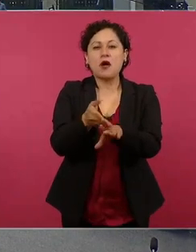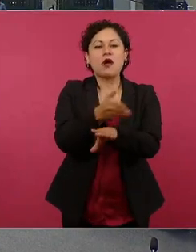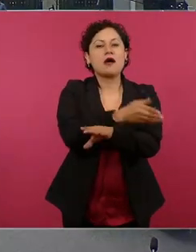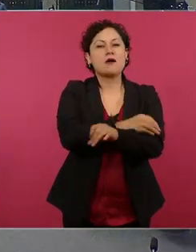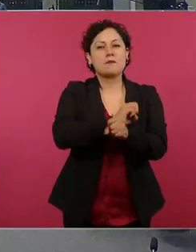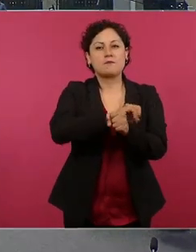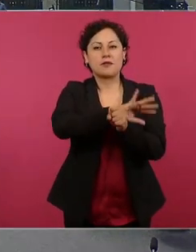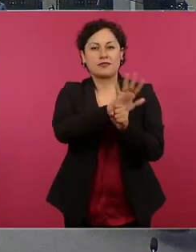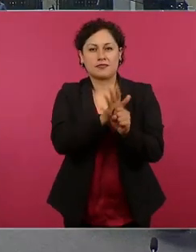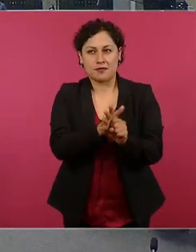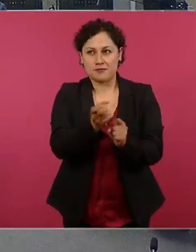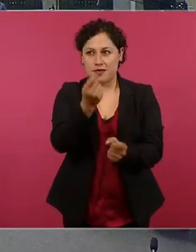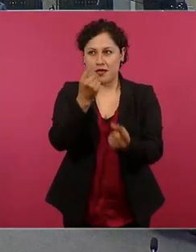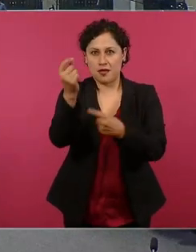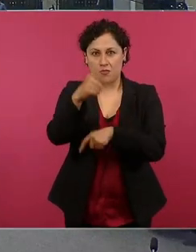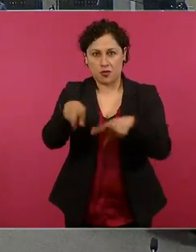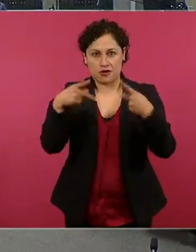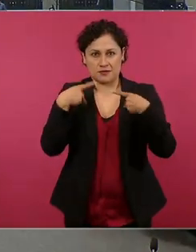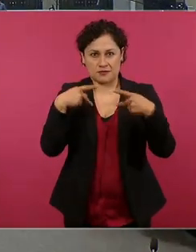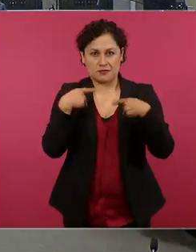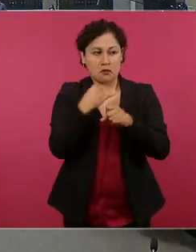¿Se acuerdan que hasta opinó,